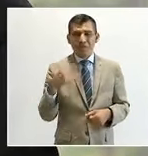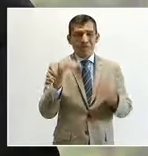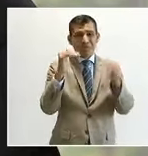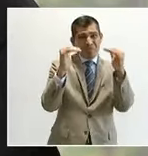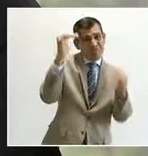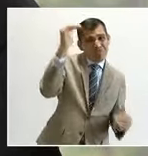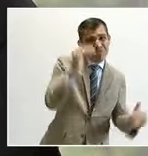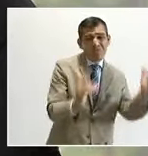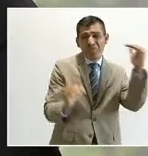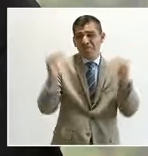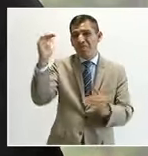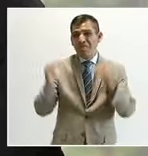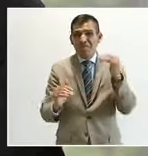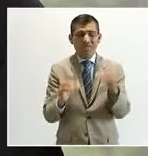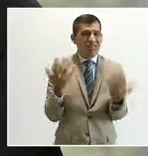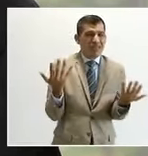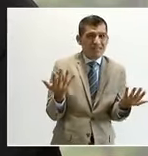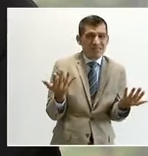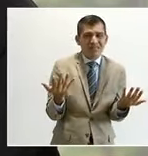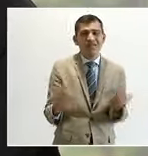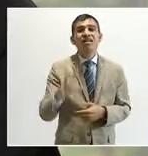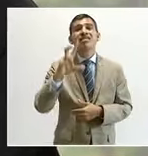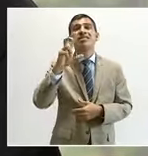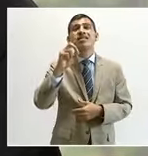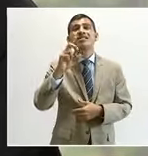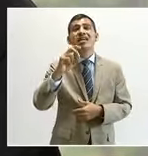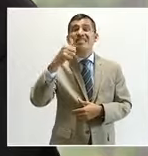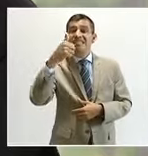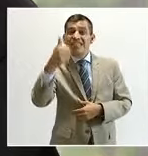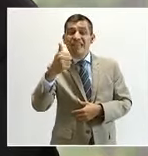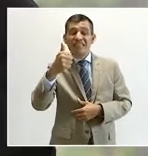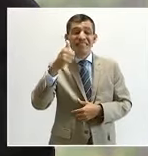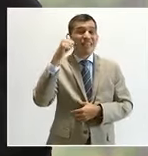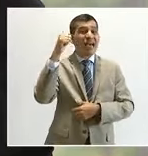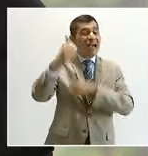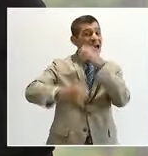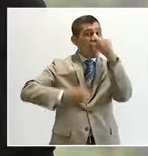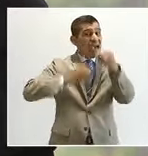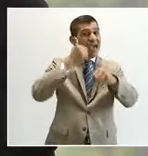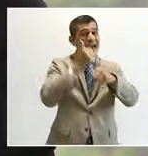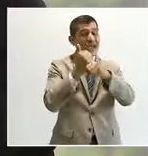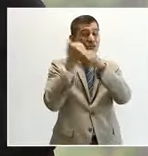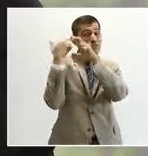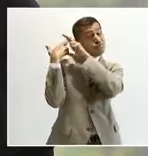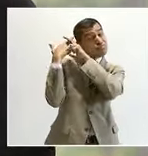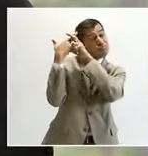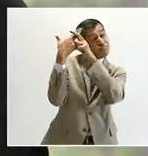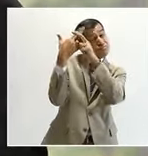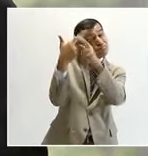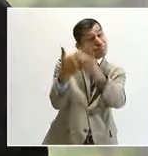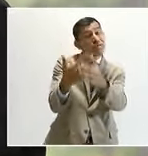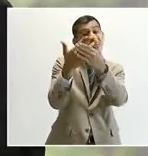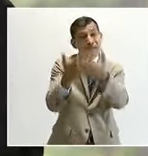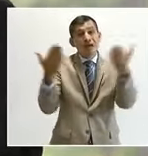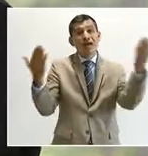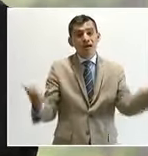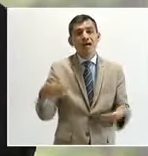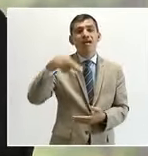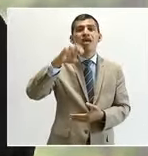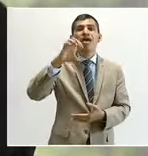heredada por los 36 años del llamado periodo neoliberal